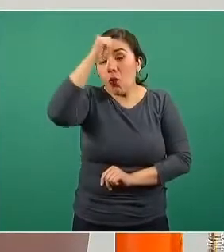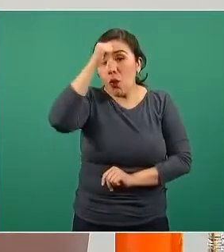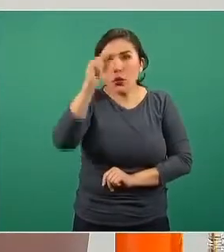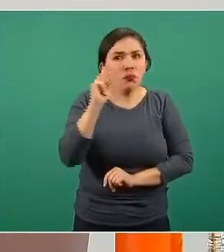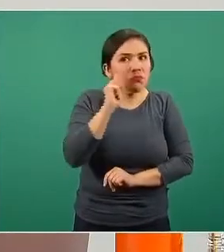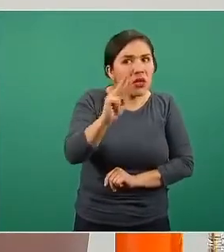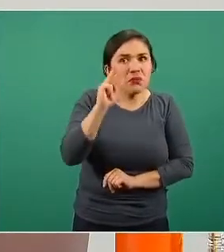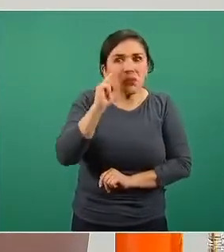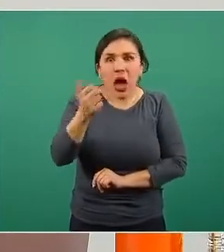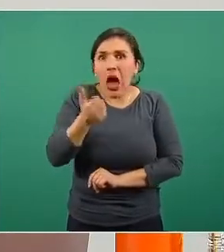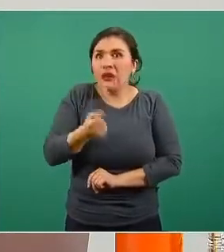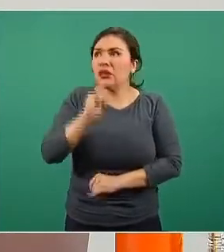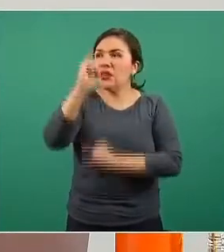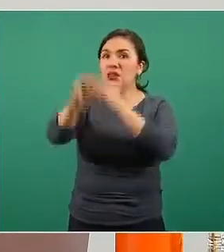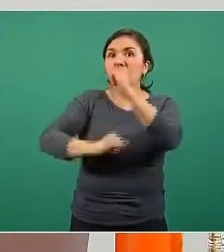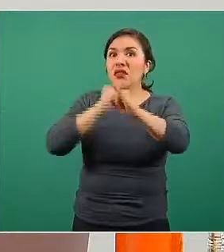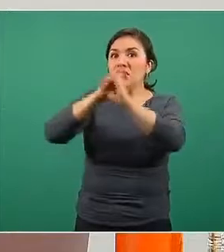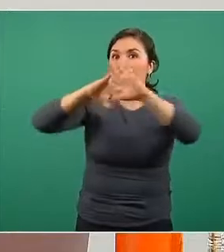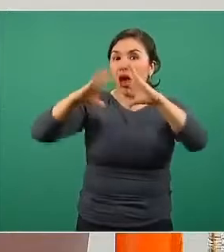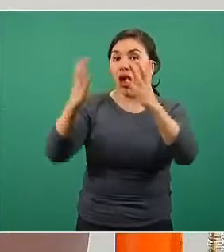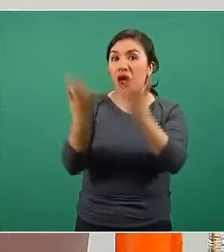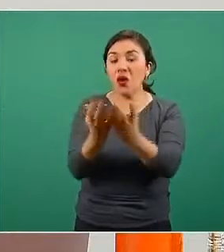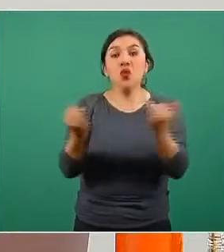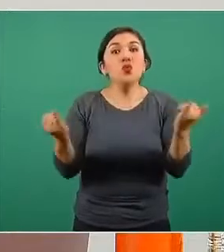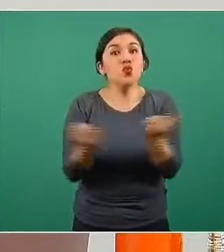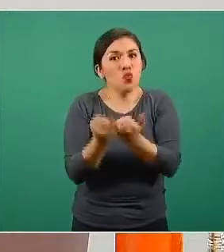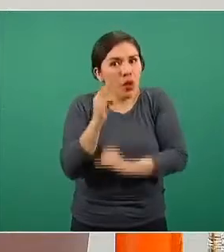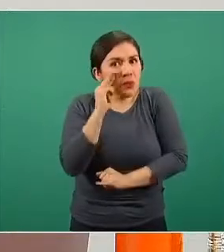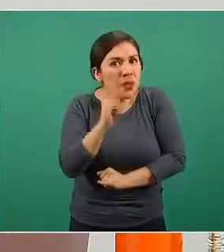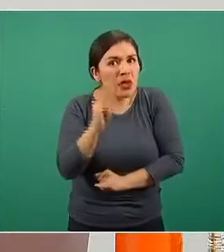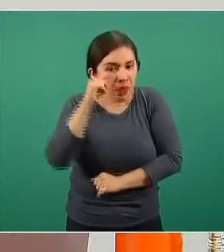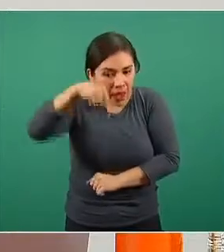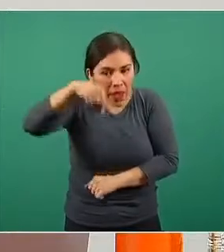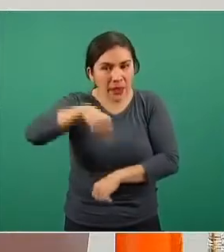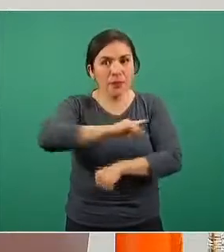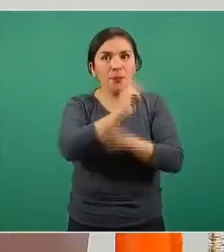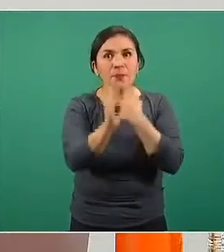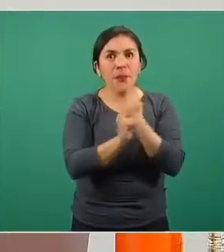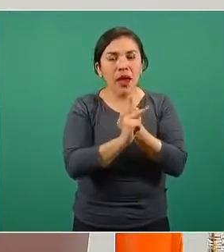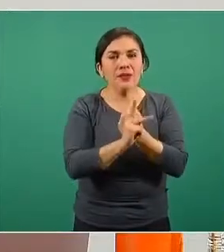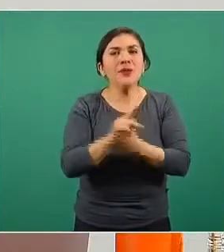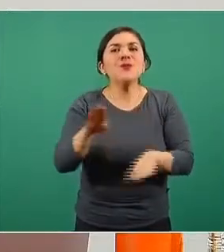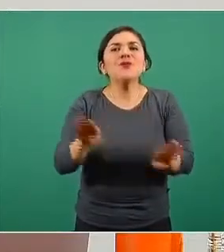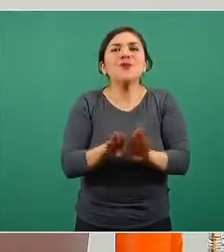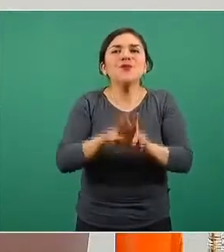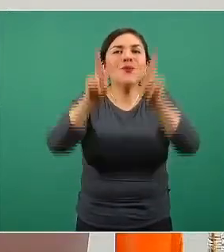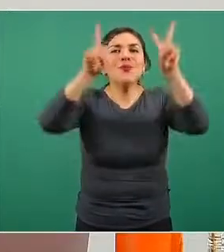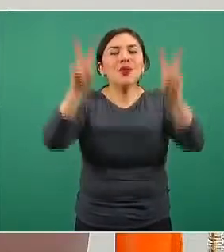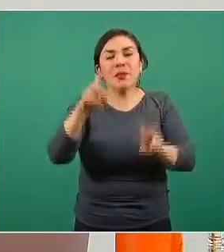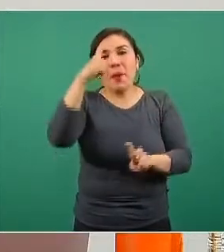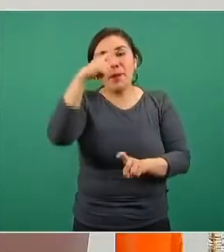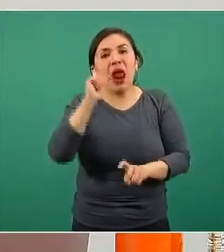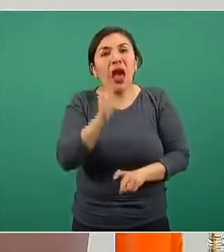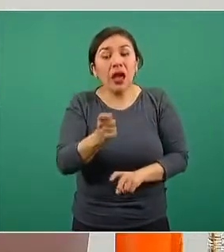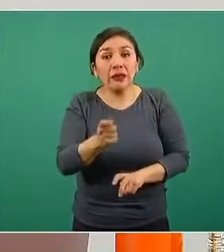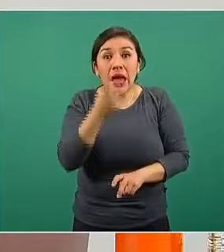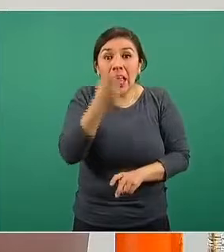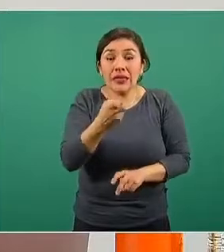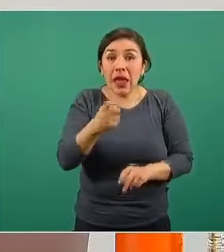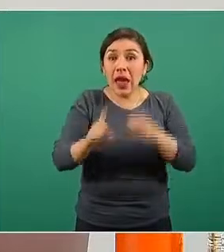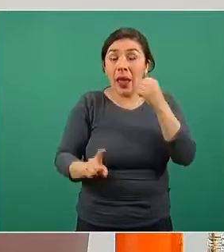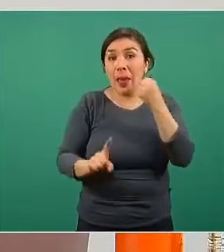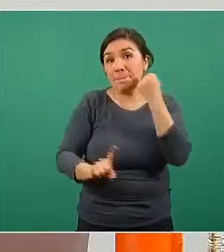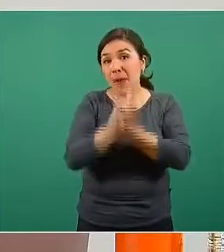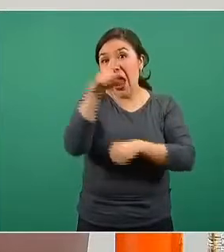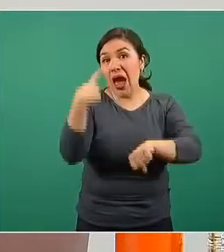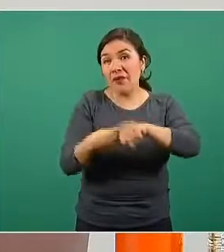ha visto a nivel internacional y que también hemos visto ya en nuestro país con respecto a los impactos que tiene la pandemia